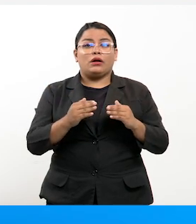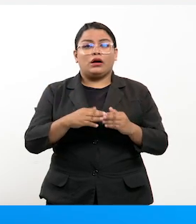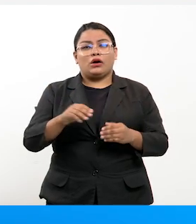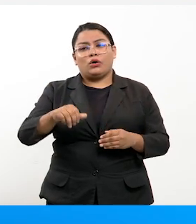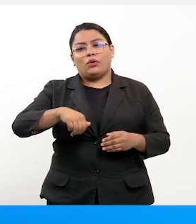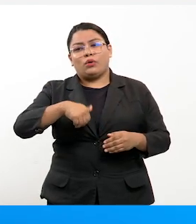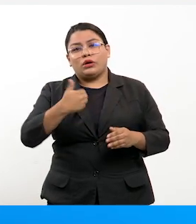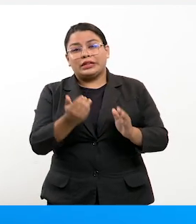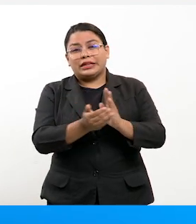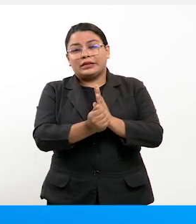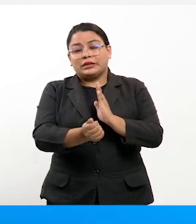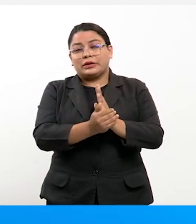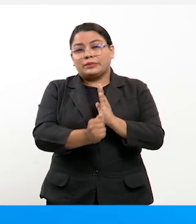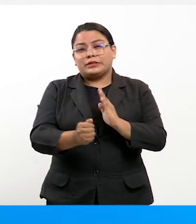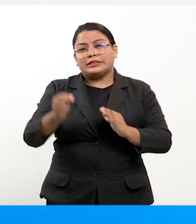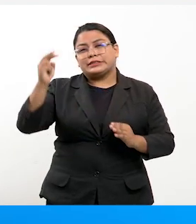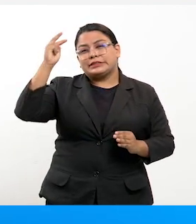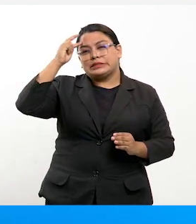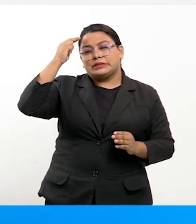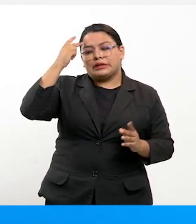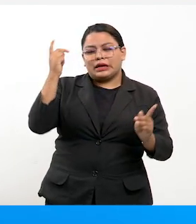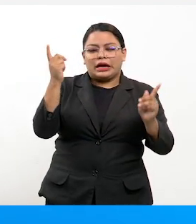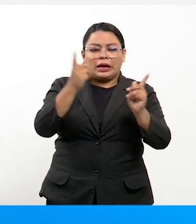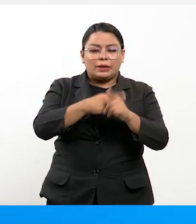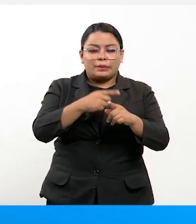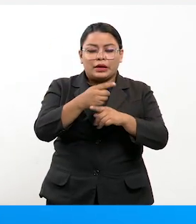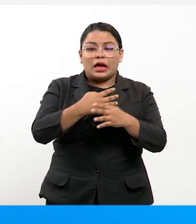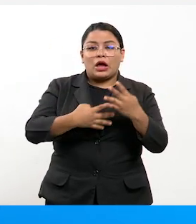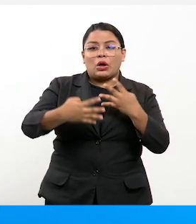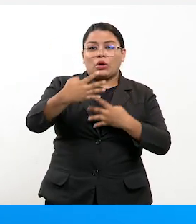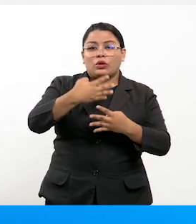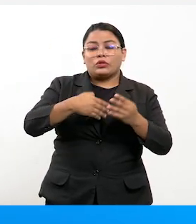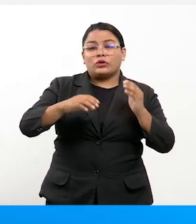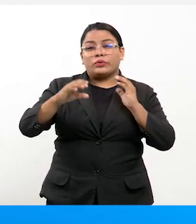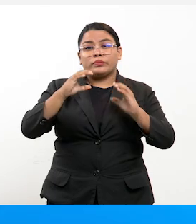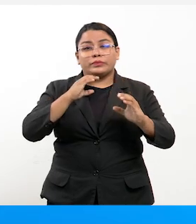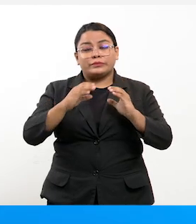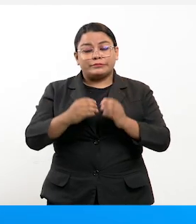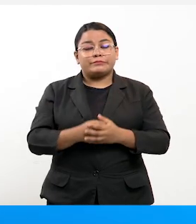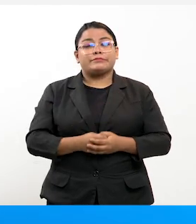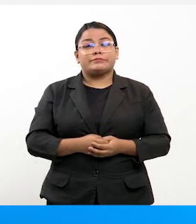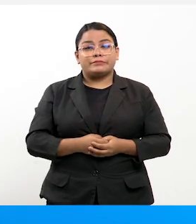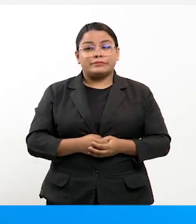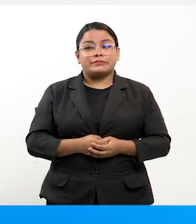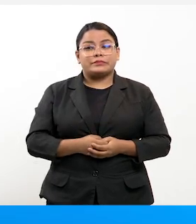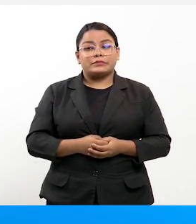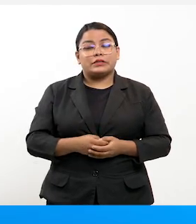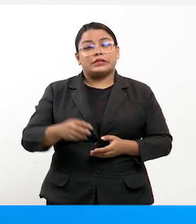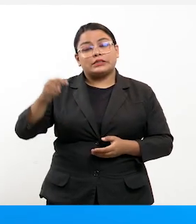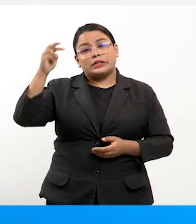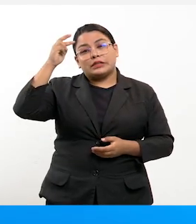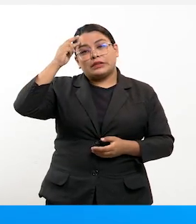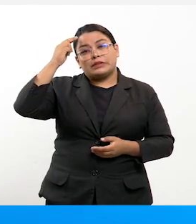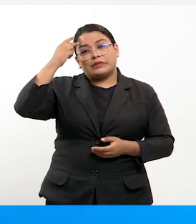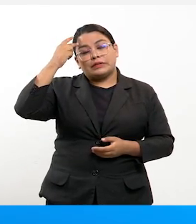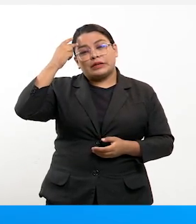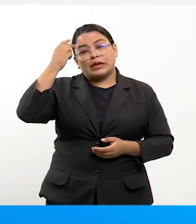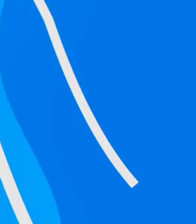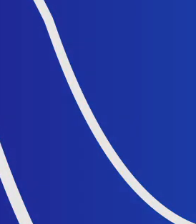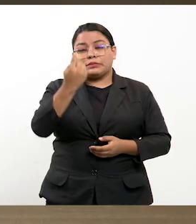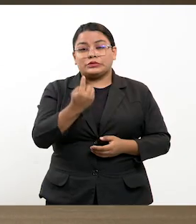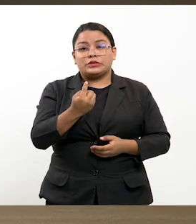otras competencias, implica adecuarse al contexto comunicativo y al lector, es decir,